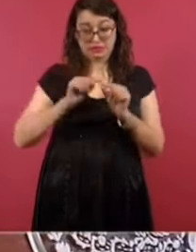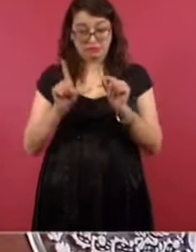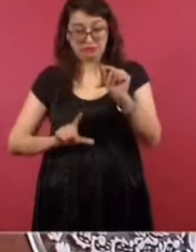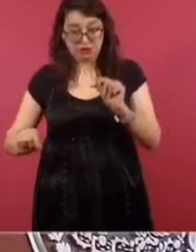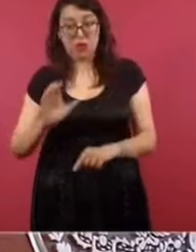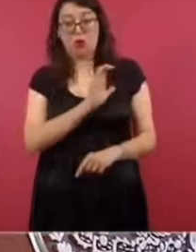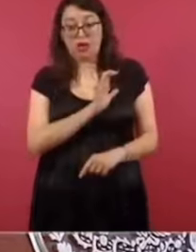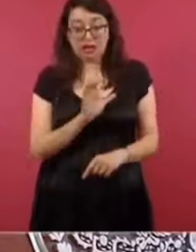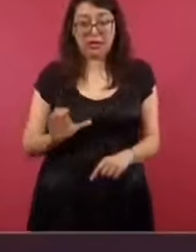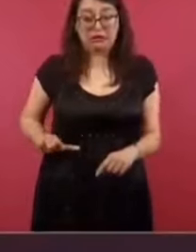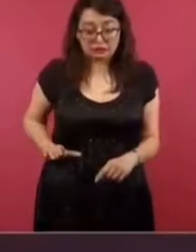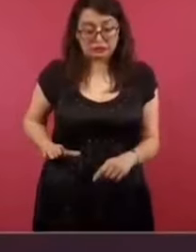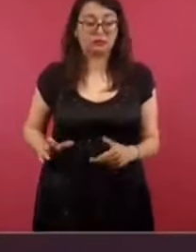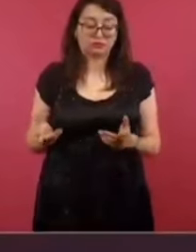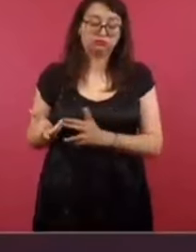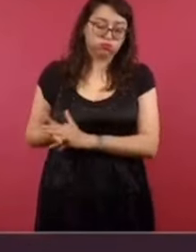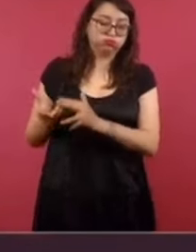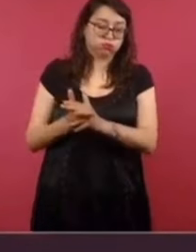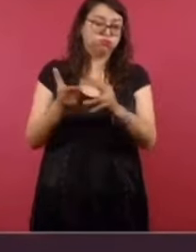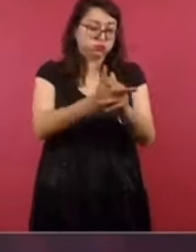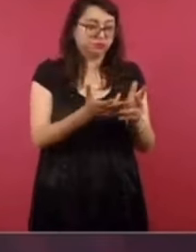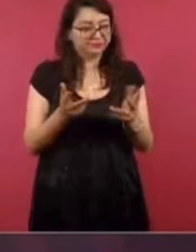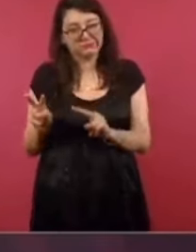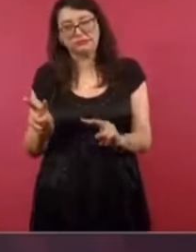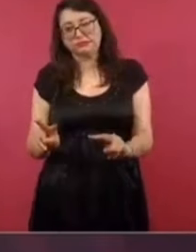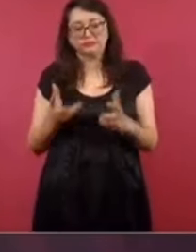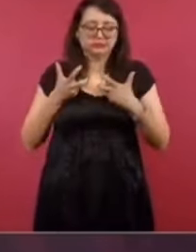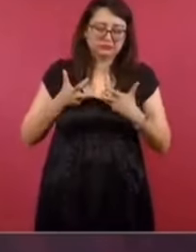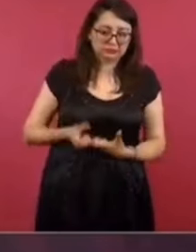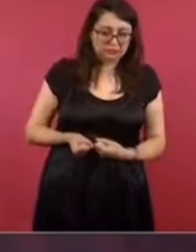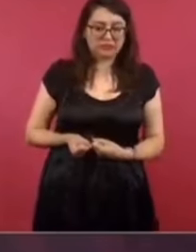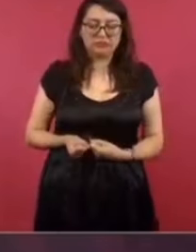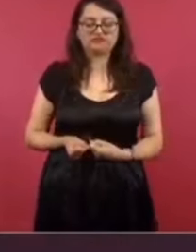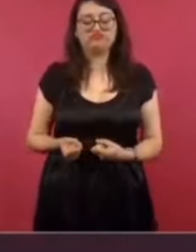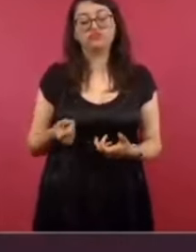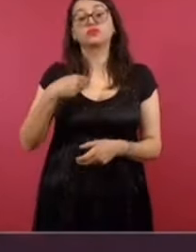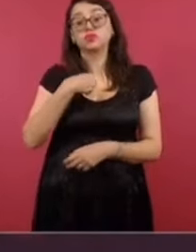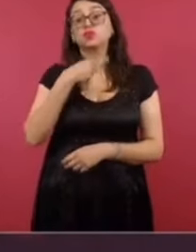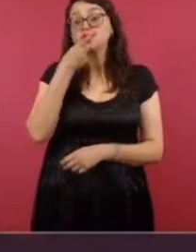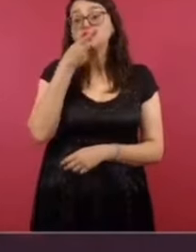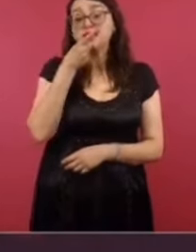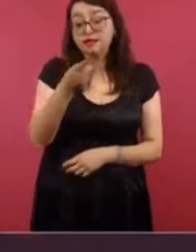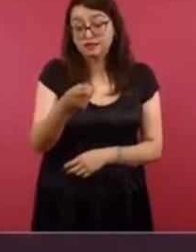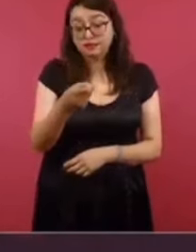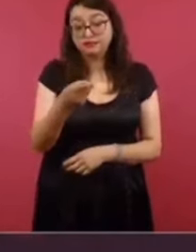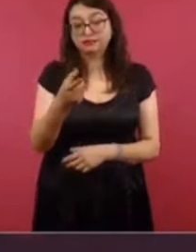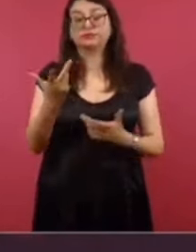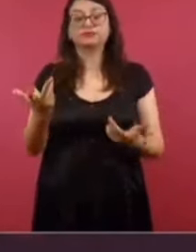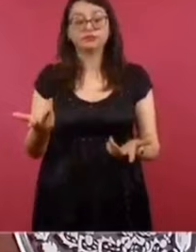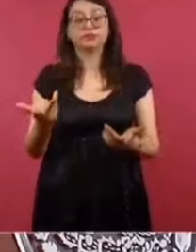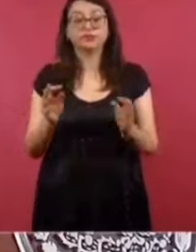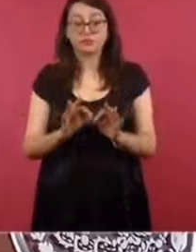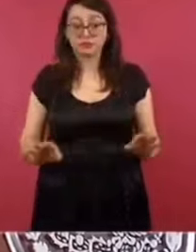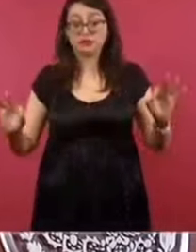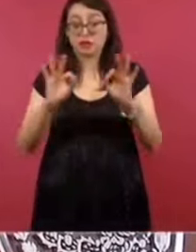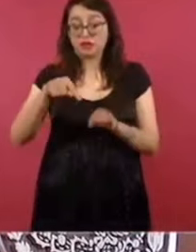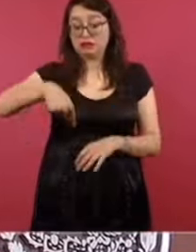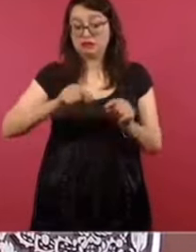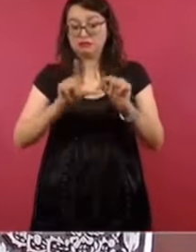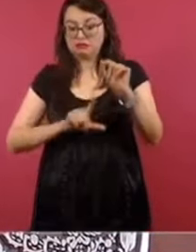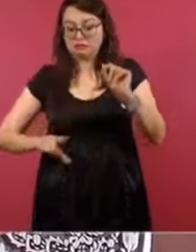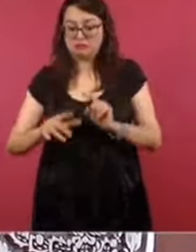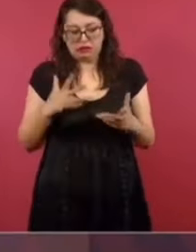Celaya. Y yo hice un comentario de que había que cuidar, que no enrarecieran el ambiente